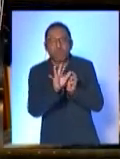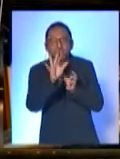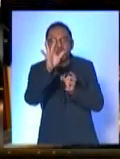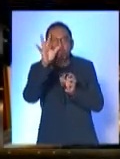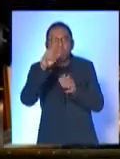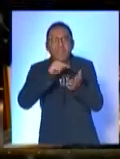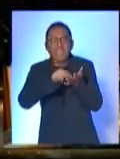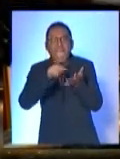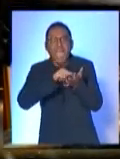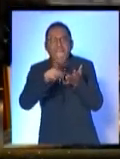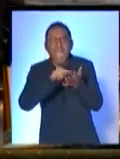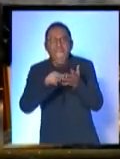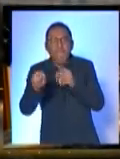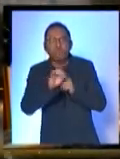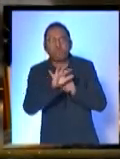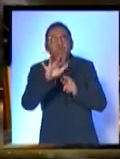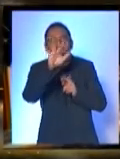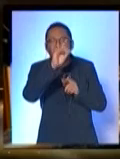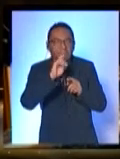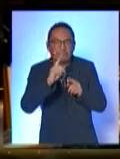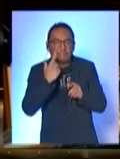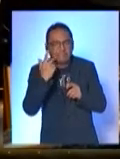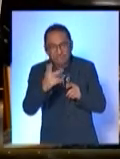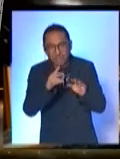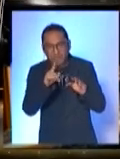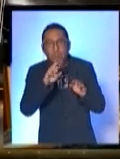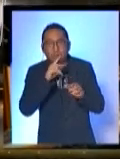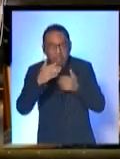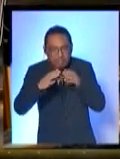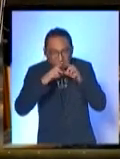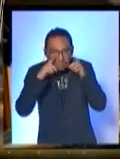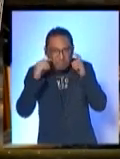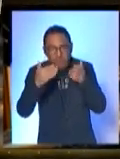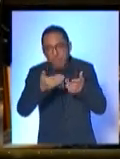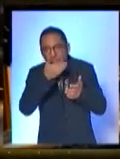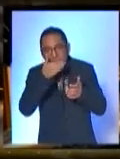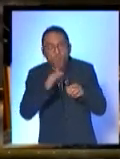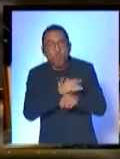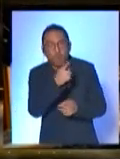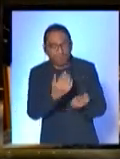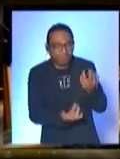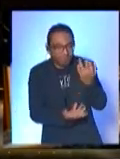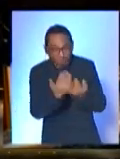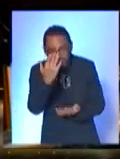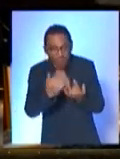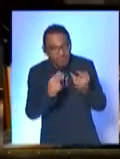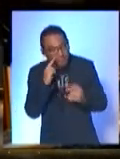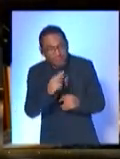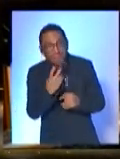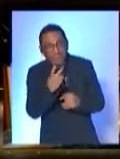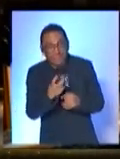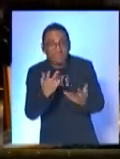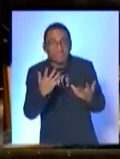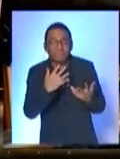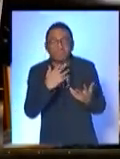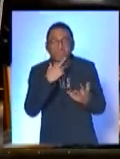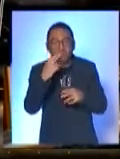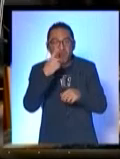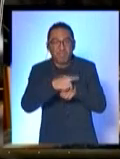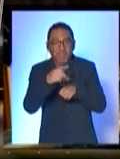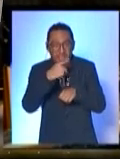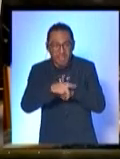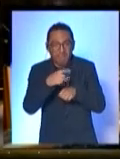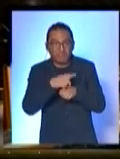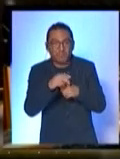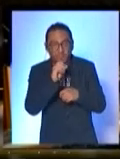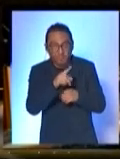la ciudad. Y pues bueno, es importante que la gente considere esta parte, ya que lamentablemente estos dos incendios, te digo, han generado esta contingencia. Y pues bueno, ojalá que durante